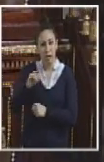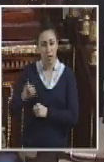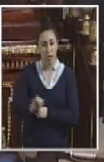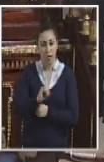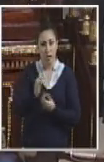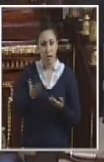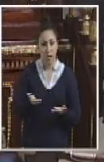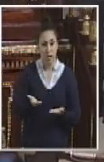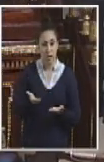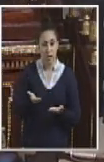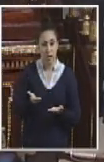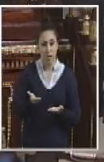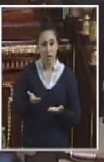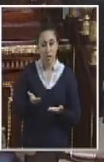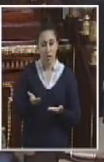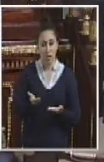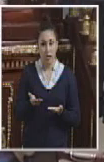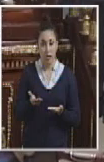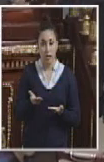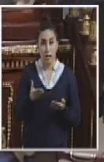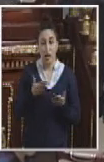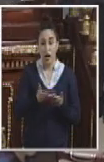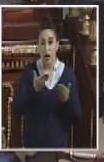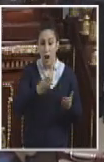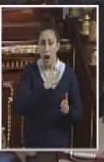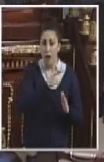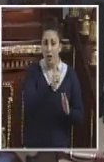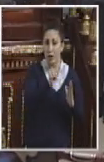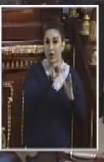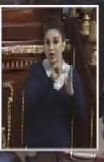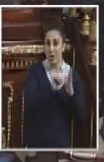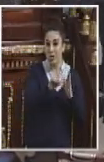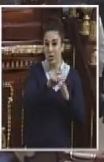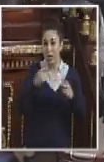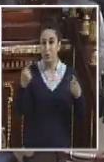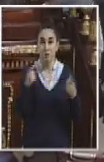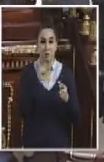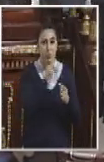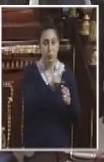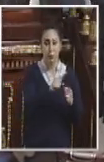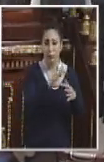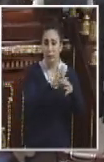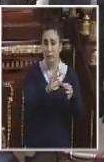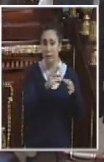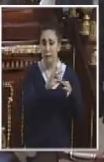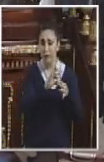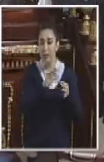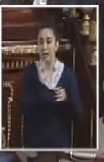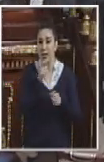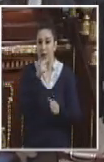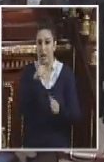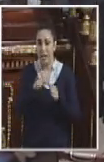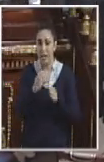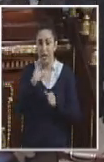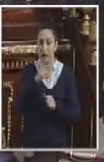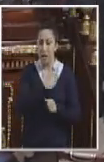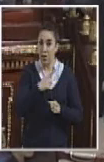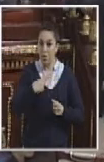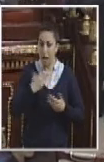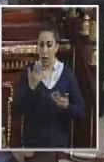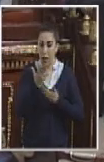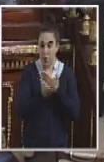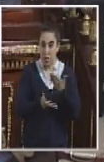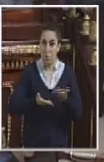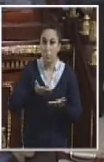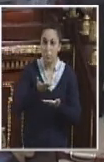Fiscalía. Y aquí es en donde se señala, en su inciso C, proponer con la aprobación